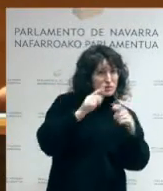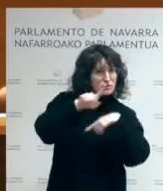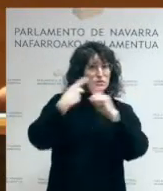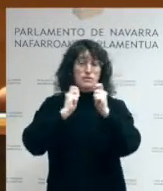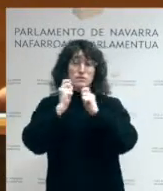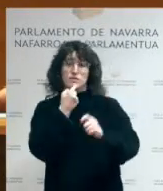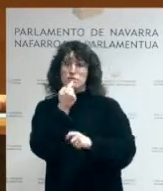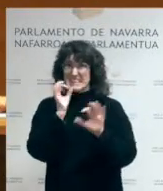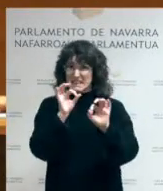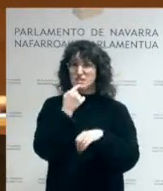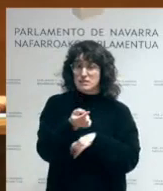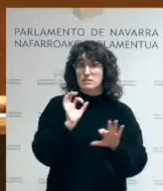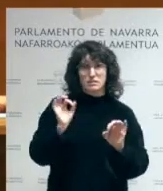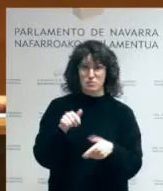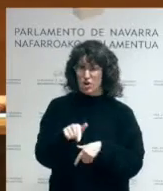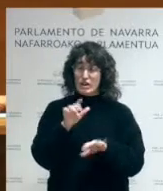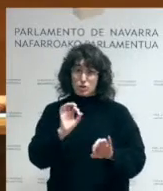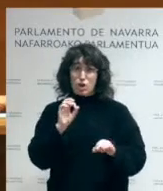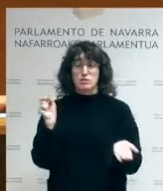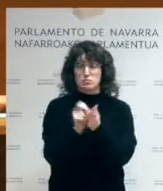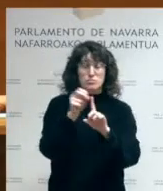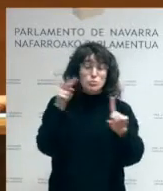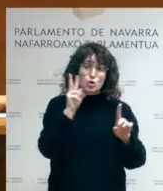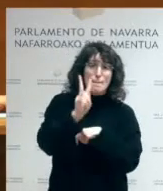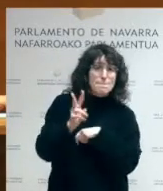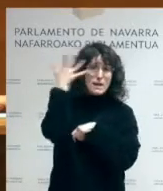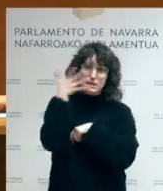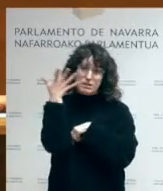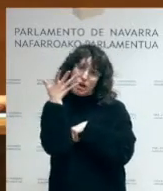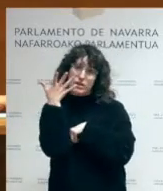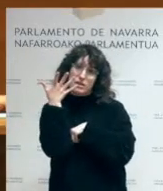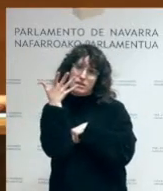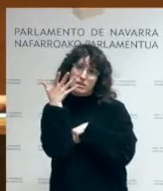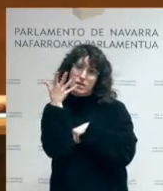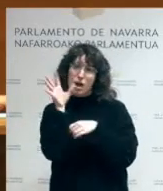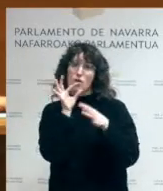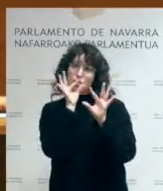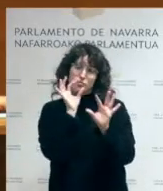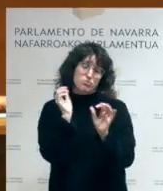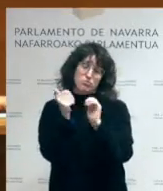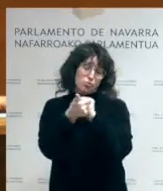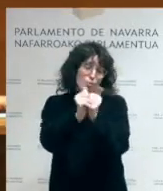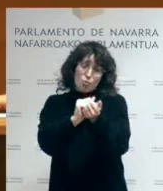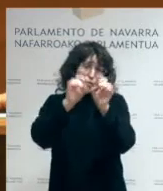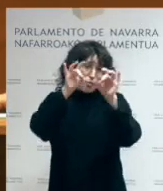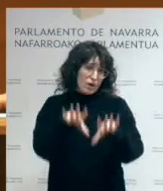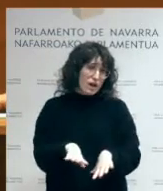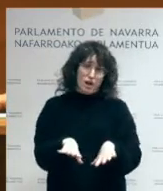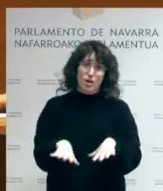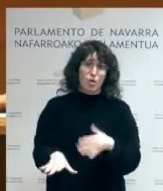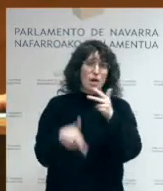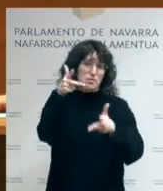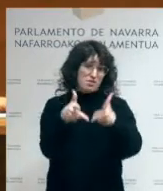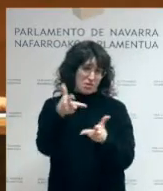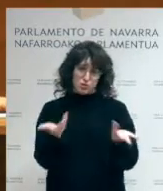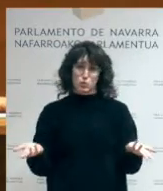muestra más de que supeditan su visión de Navarra a las líneas que se marcan desde el País Vasco. Se llenan la boca hablando de fuero y